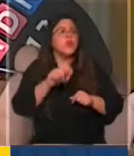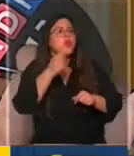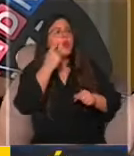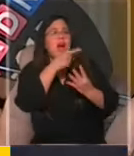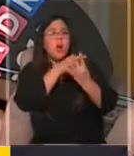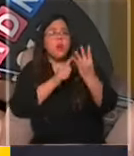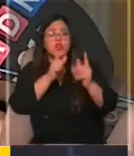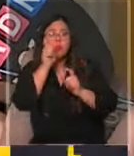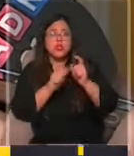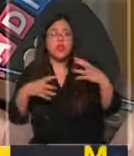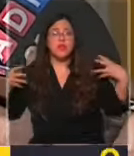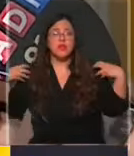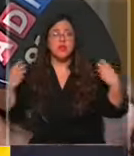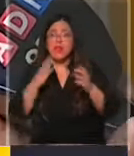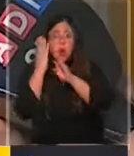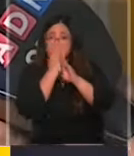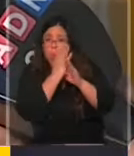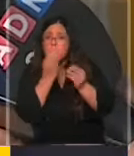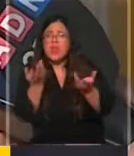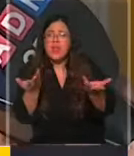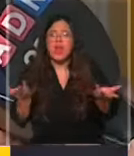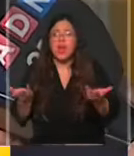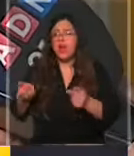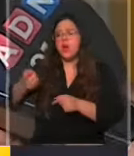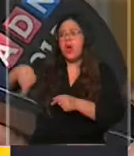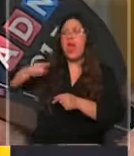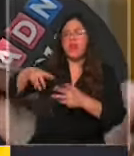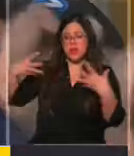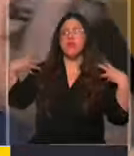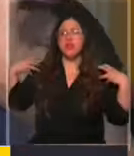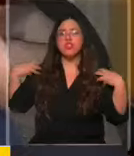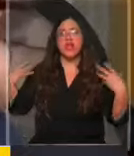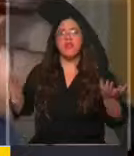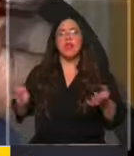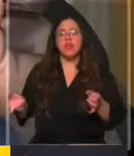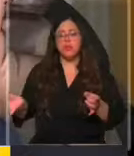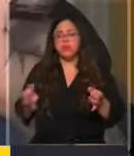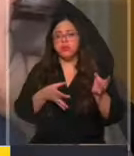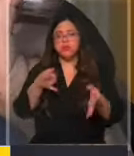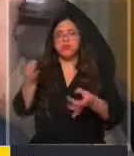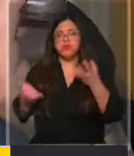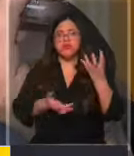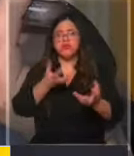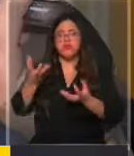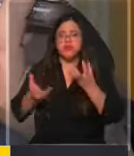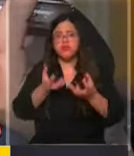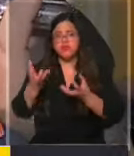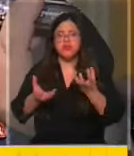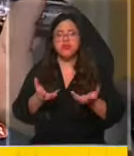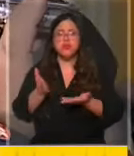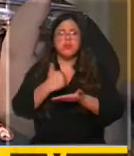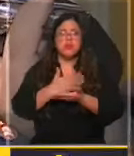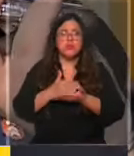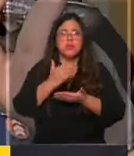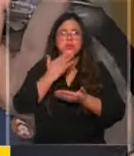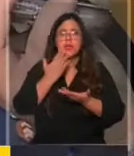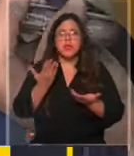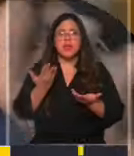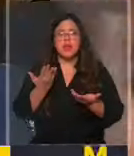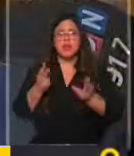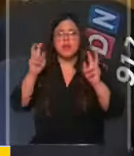son más bien encubridores? No, están cualificados como autores de la cooperación criminal, del incendio y del daño de